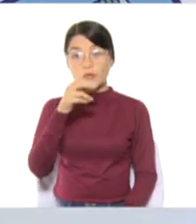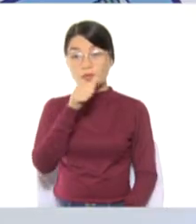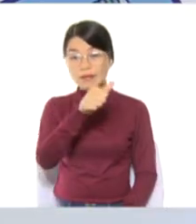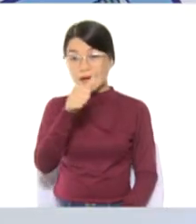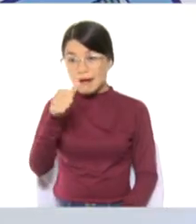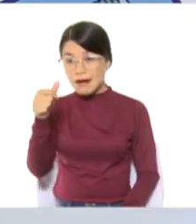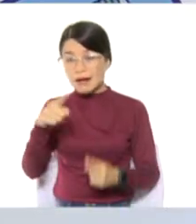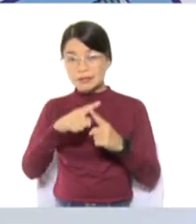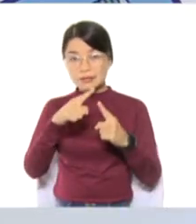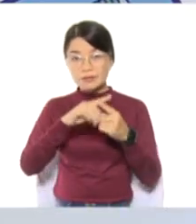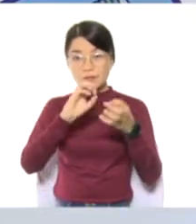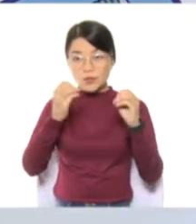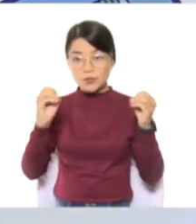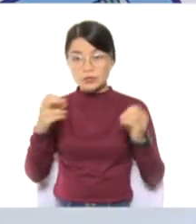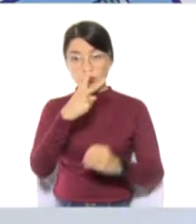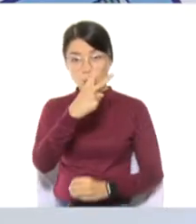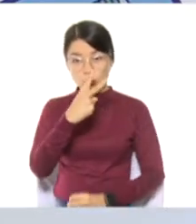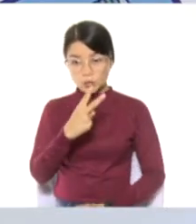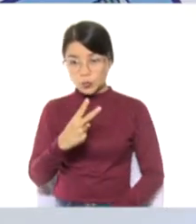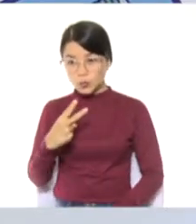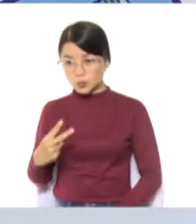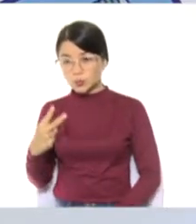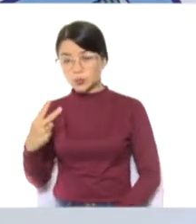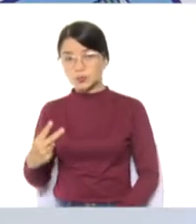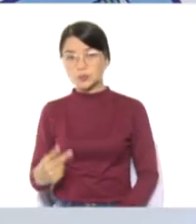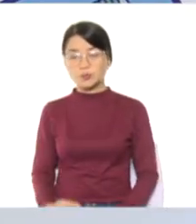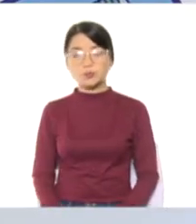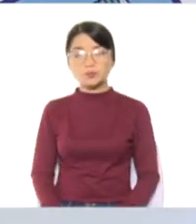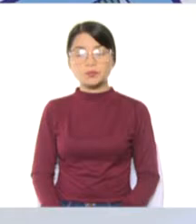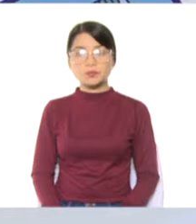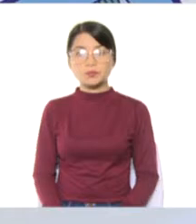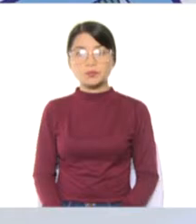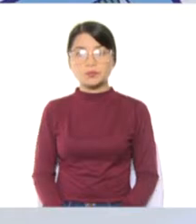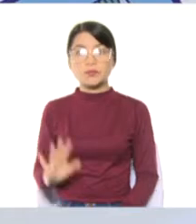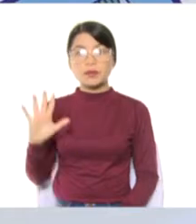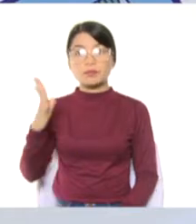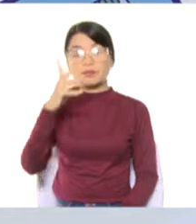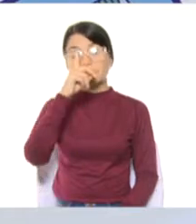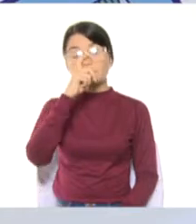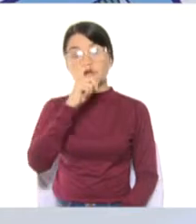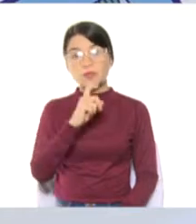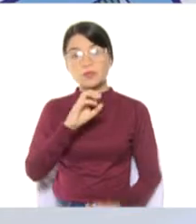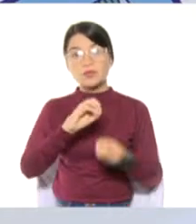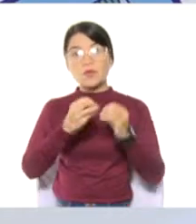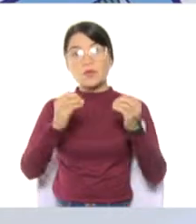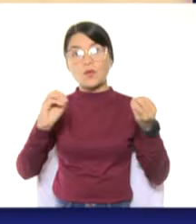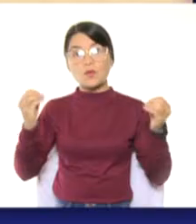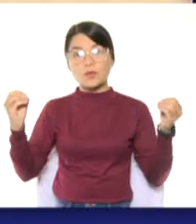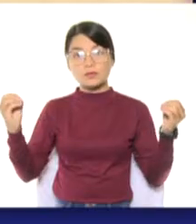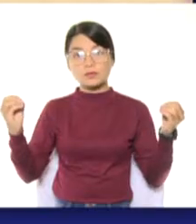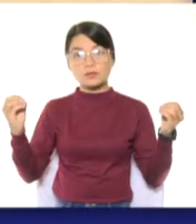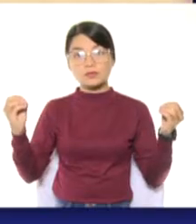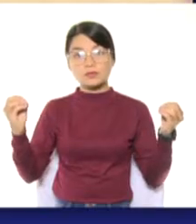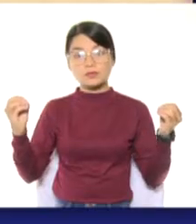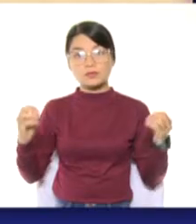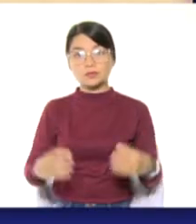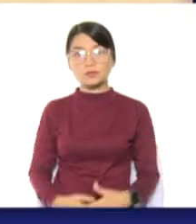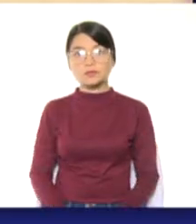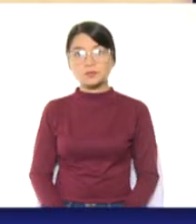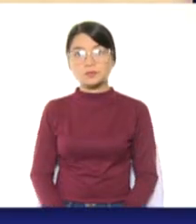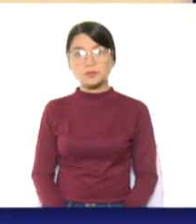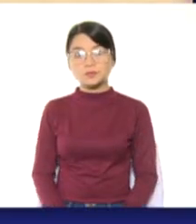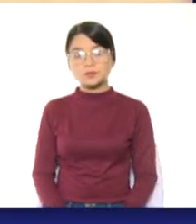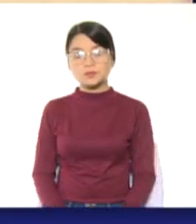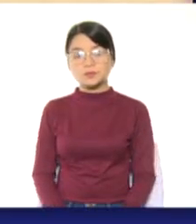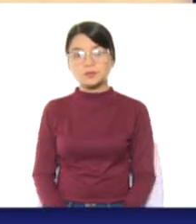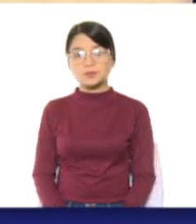año. En el caso de quinto año vamos a trabajar con lo que es la oración, pero la oración compuesta que se divide entre 3. Lo que sería